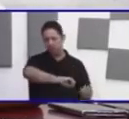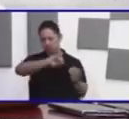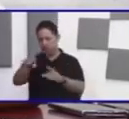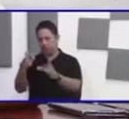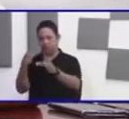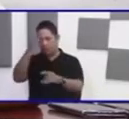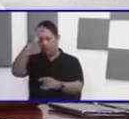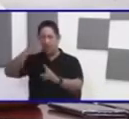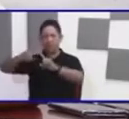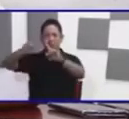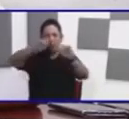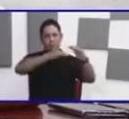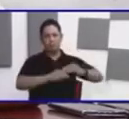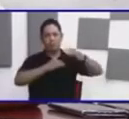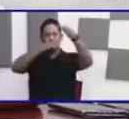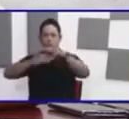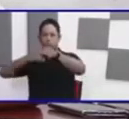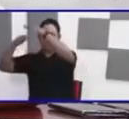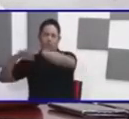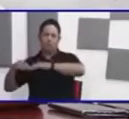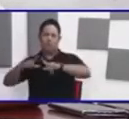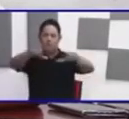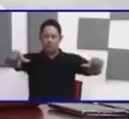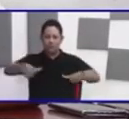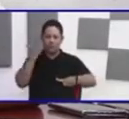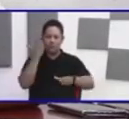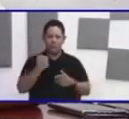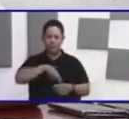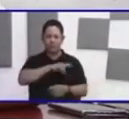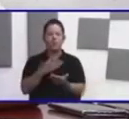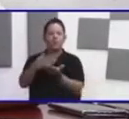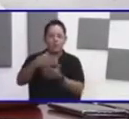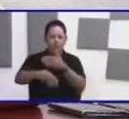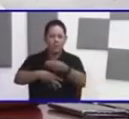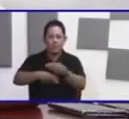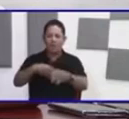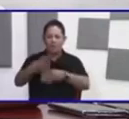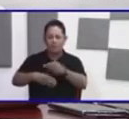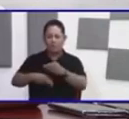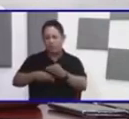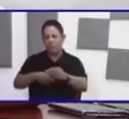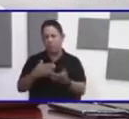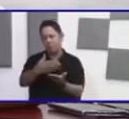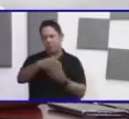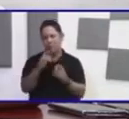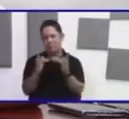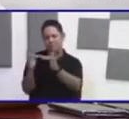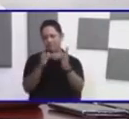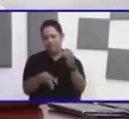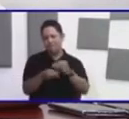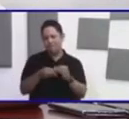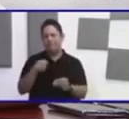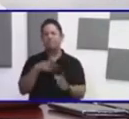camas más para fortalecer el esquema que nosotros hemos propuesto como gobierno departamental de Todos por un Nuevo Comienzo. Así que quería